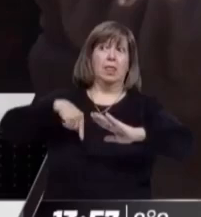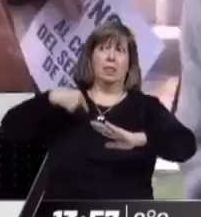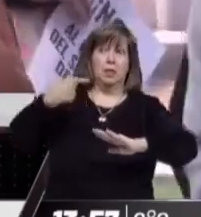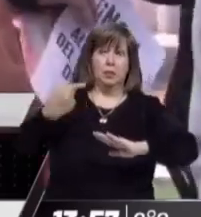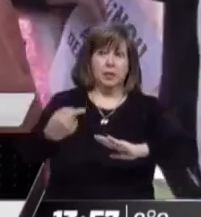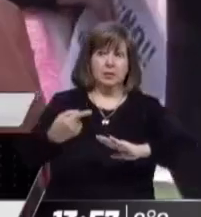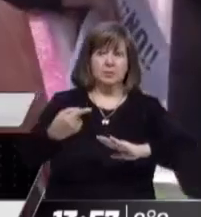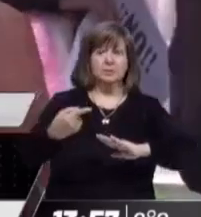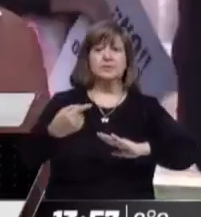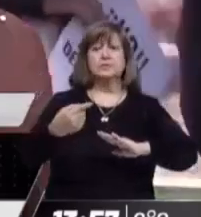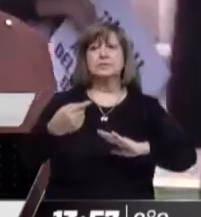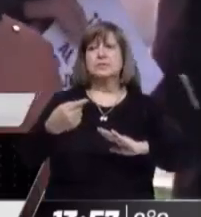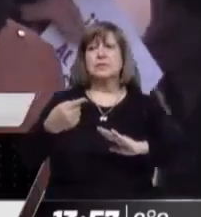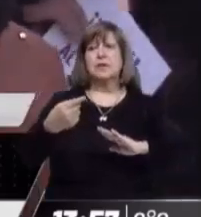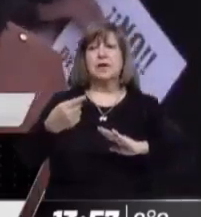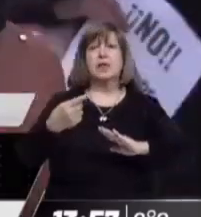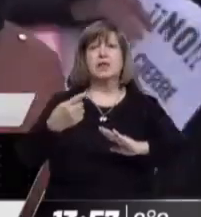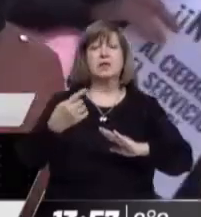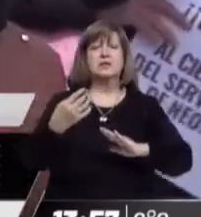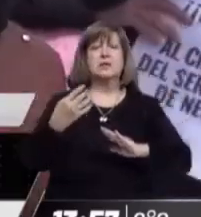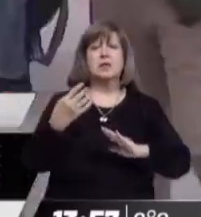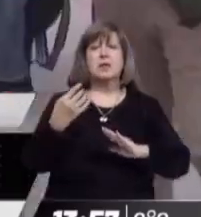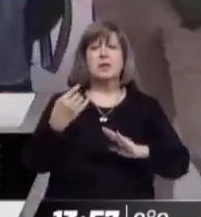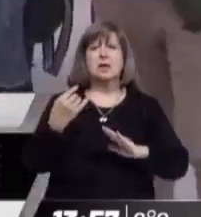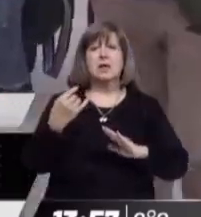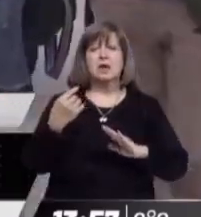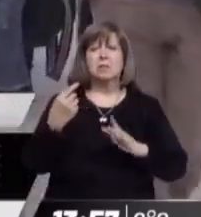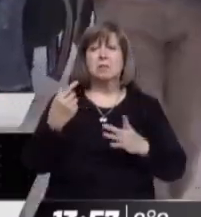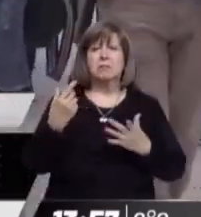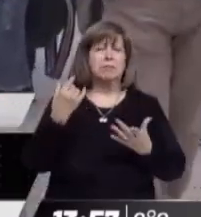que supuestamente era por las medidas CONE.